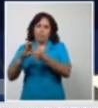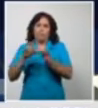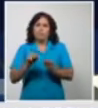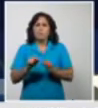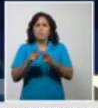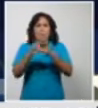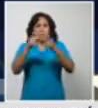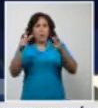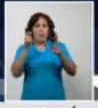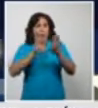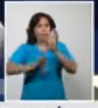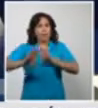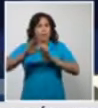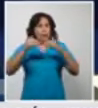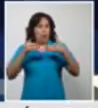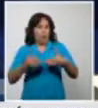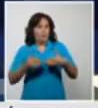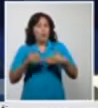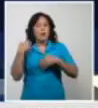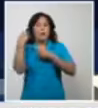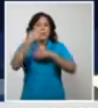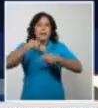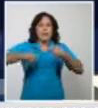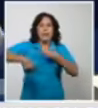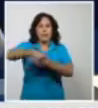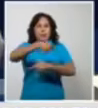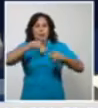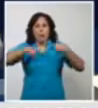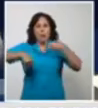tiempo, pues circulando en la